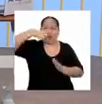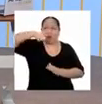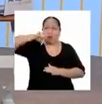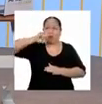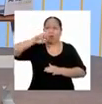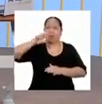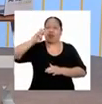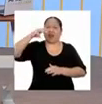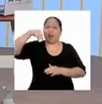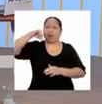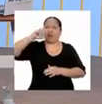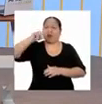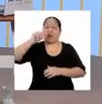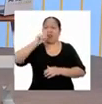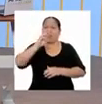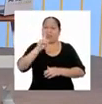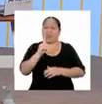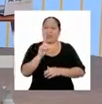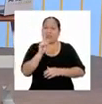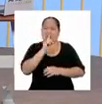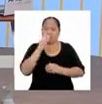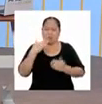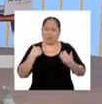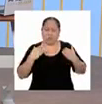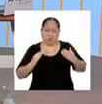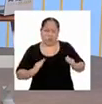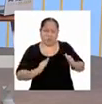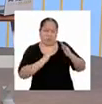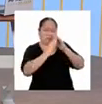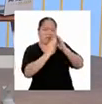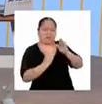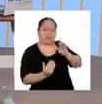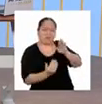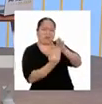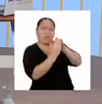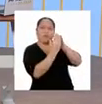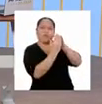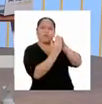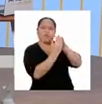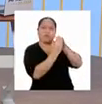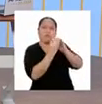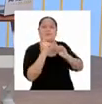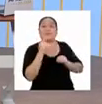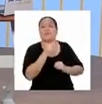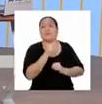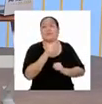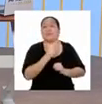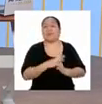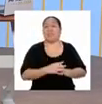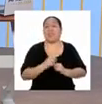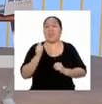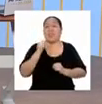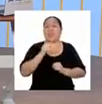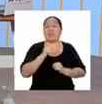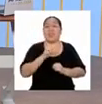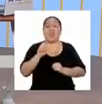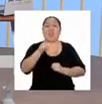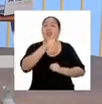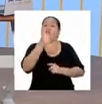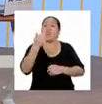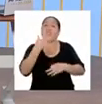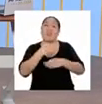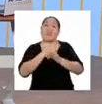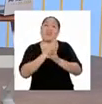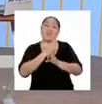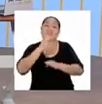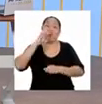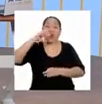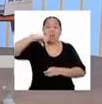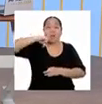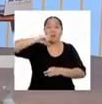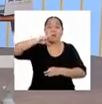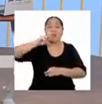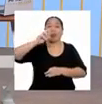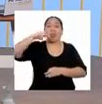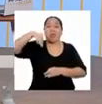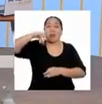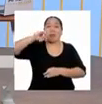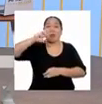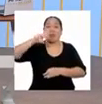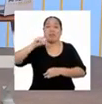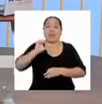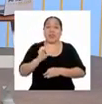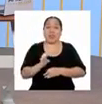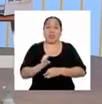pirámide si no tiene la forma que hemos estudiado? Lo que pasa es que es otro tipo de pirámide,